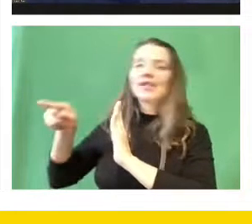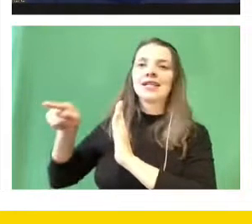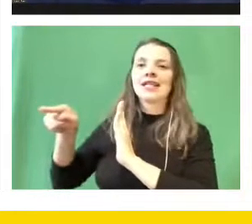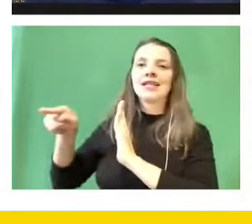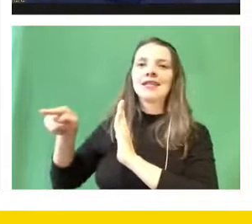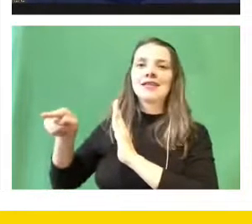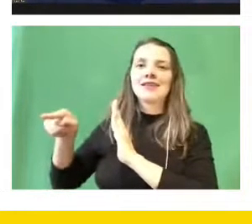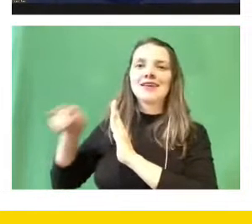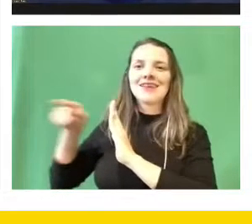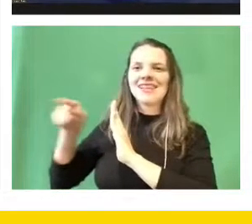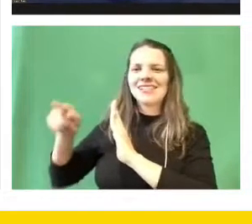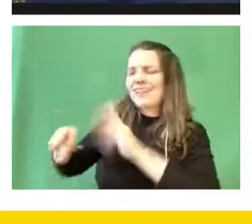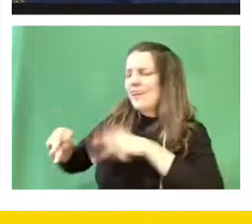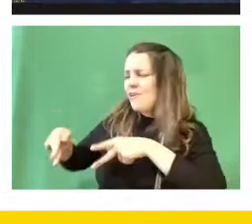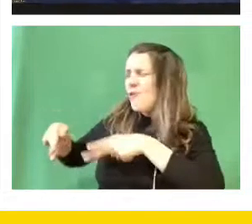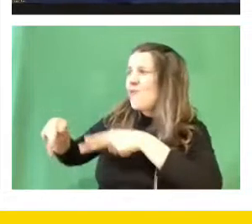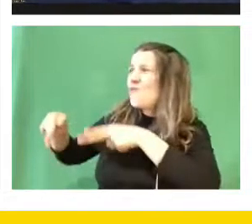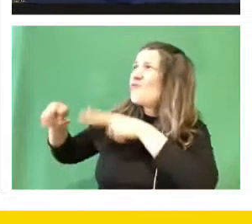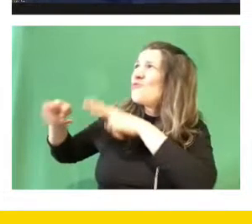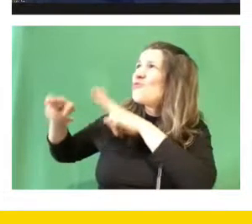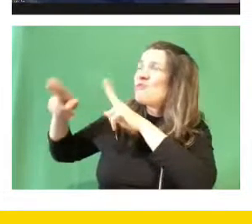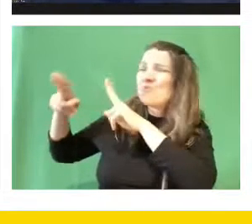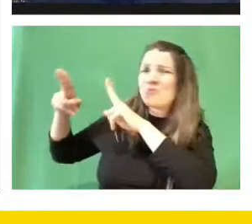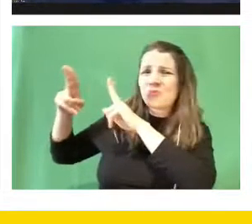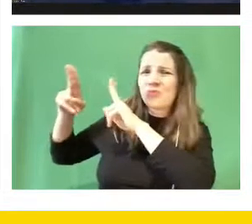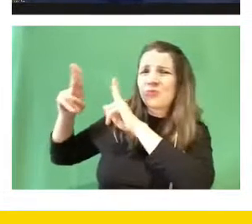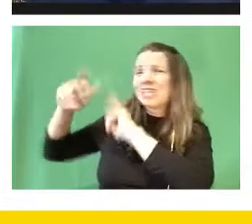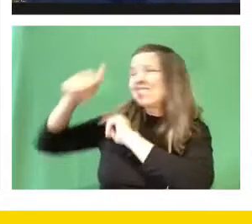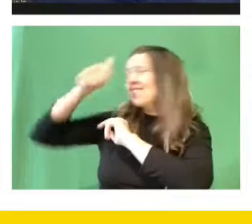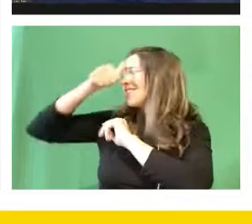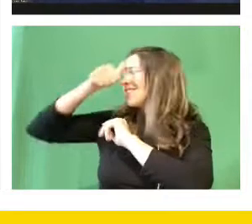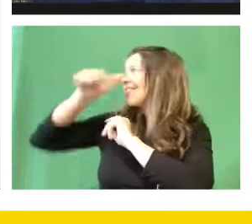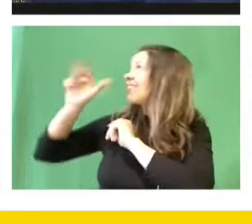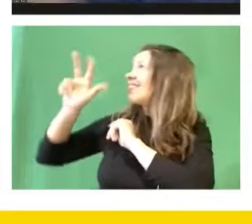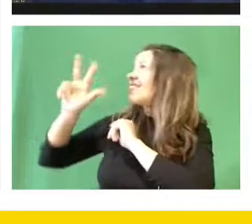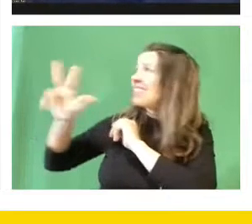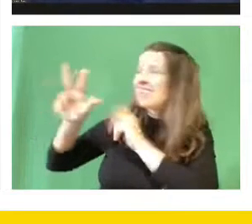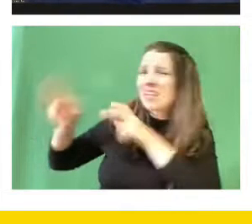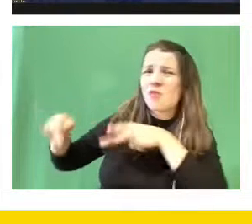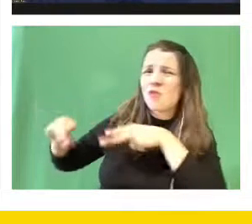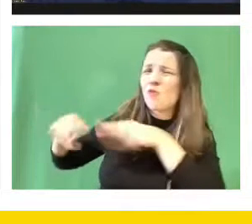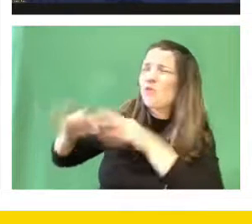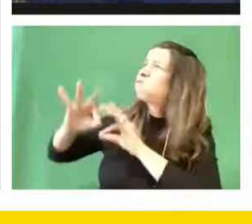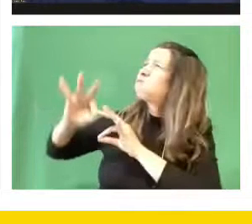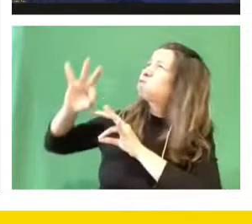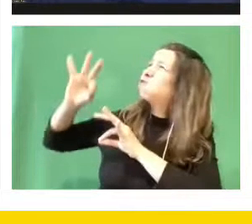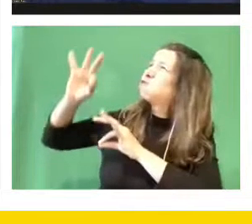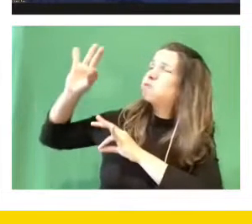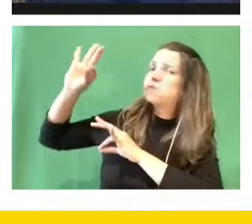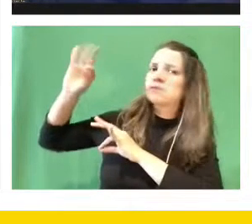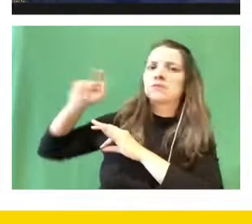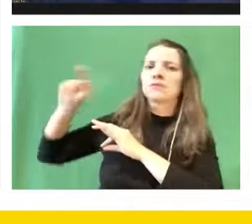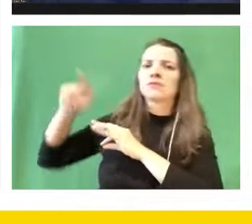alta de Chile, tiene 63 pisos y son miles de metros cuadrados. Siguiente.